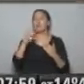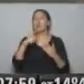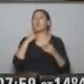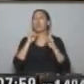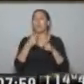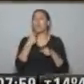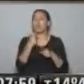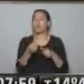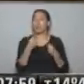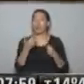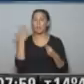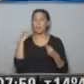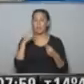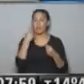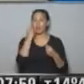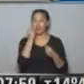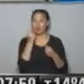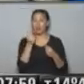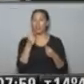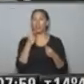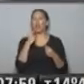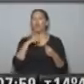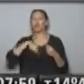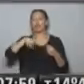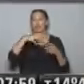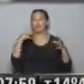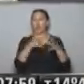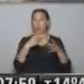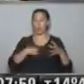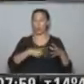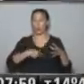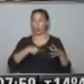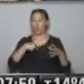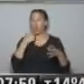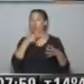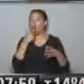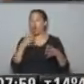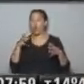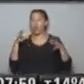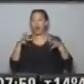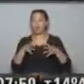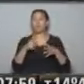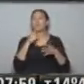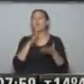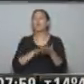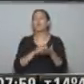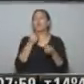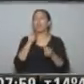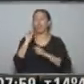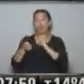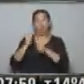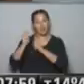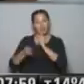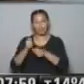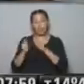que desde el primer día que han concentrado con la Cruz Roja todo lo que tiene que ver con las